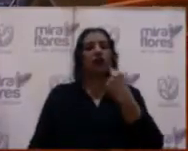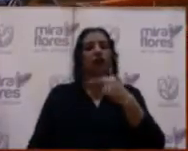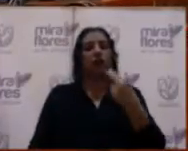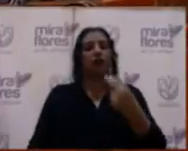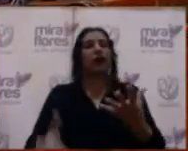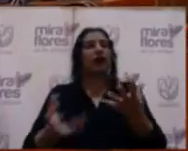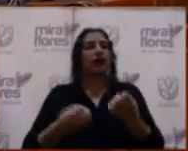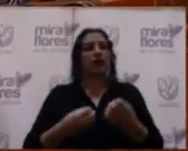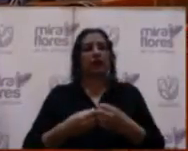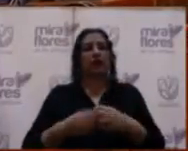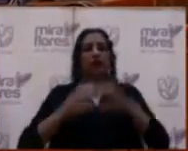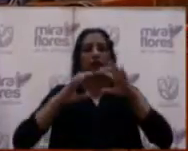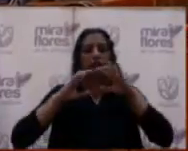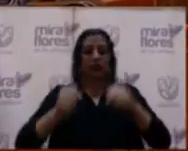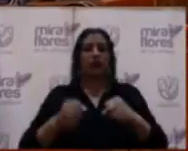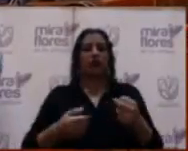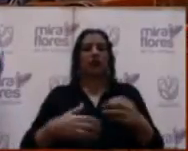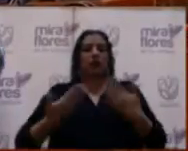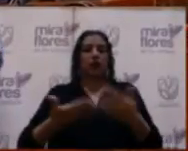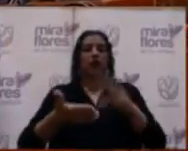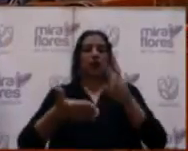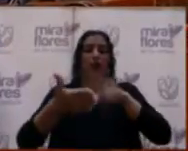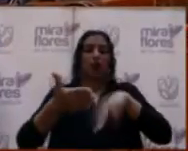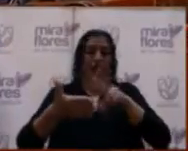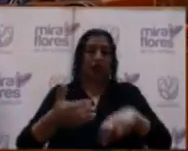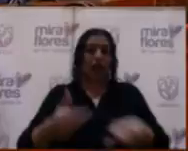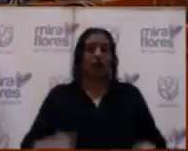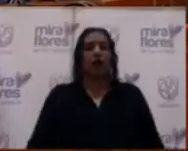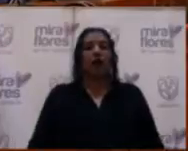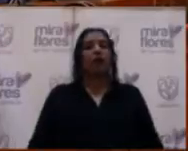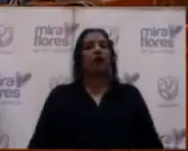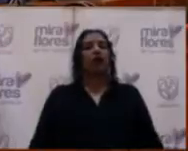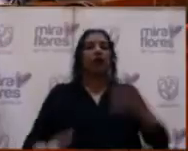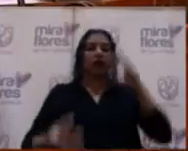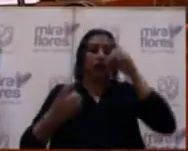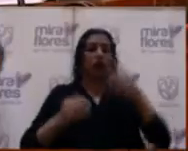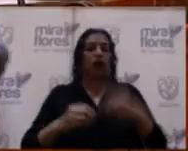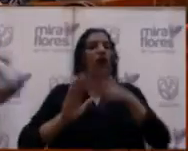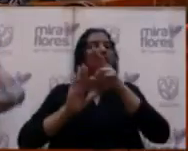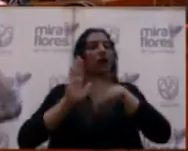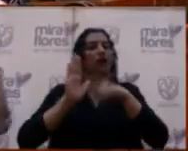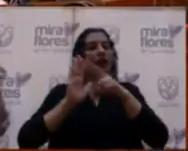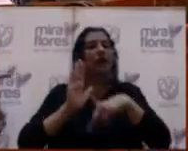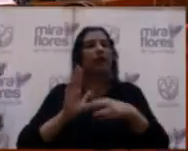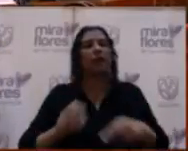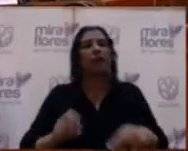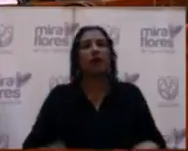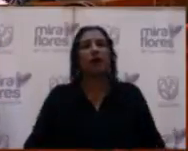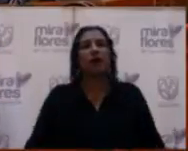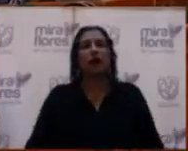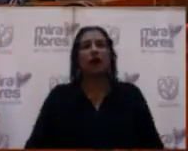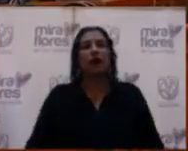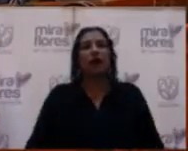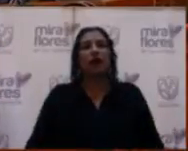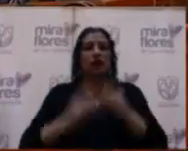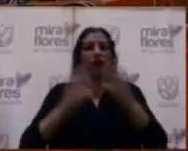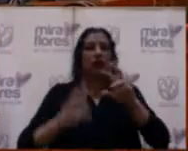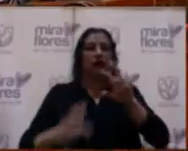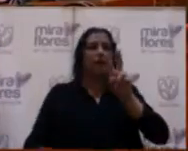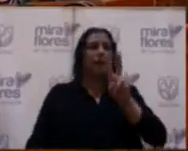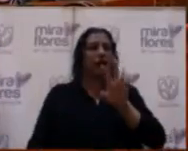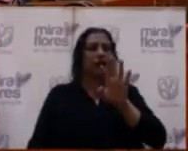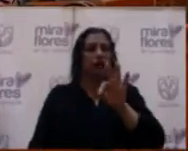quisiera que la señorita secretaria lea lectura, porque de acuerdo al reglamento fue con los días, el artículo 29 me parece que fue con los